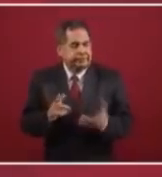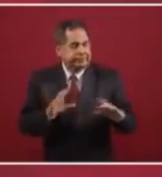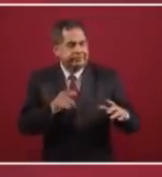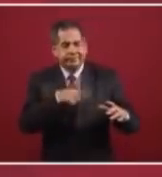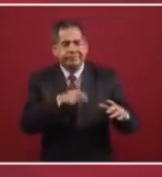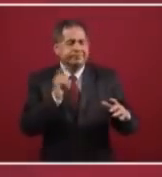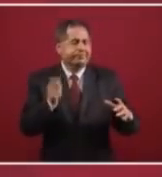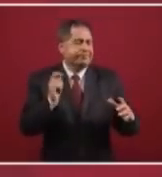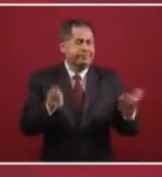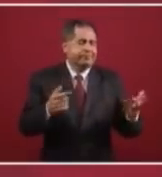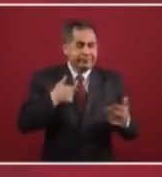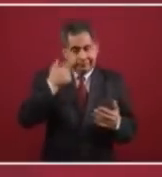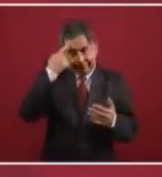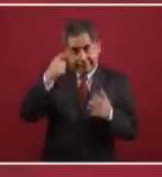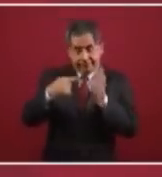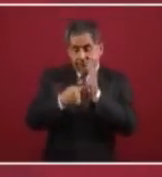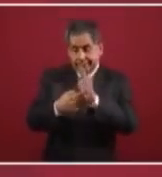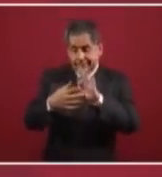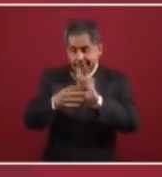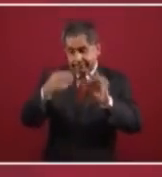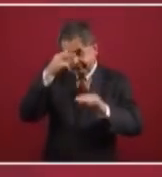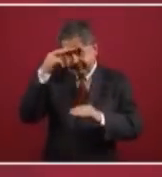en el caso de México